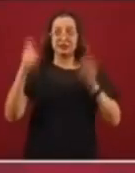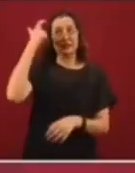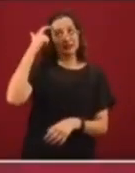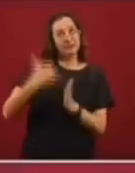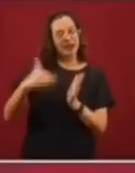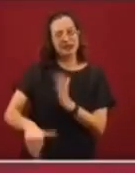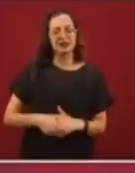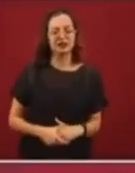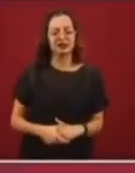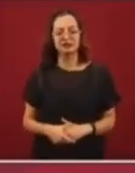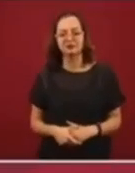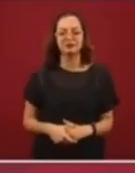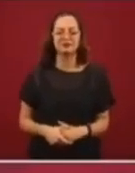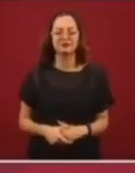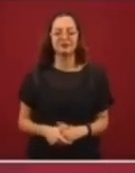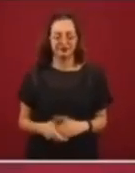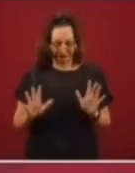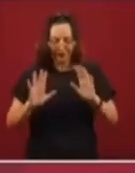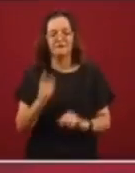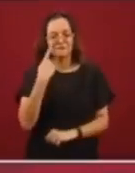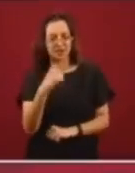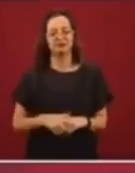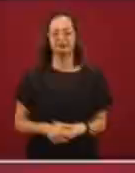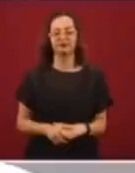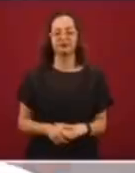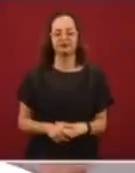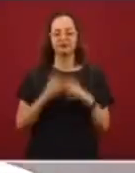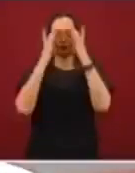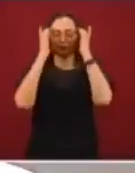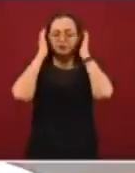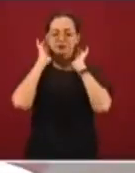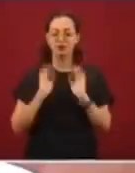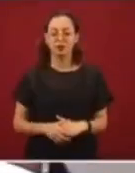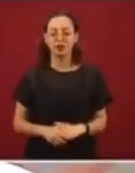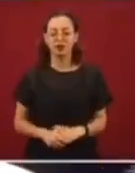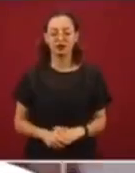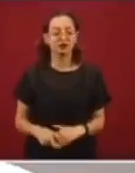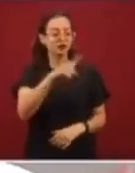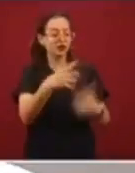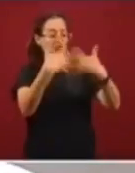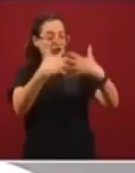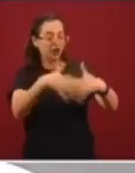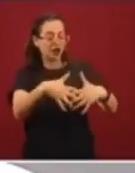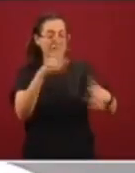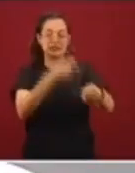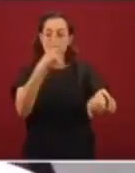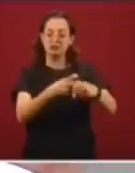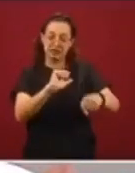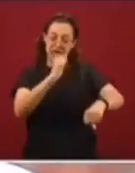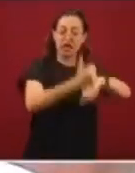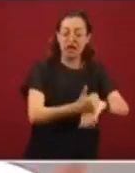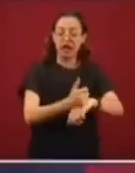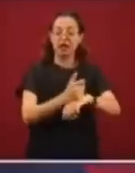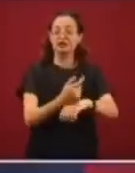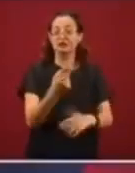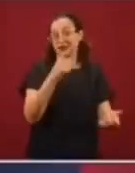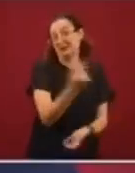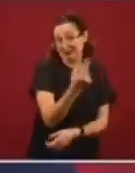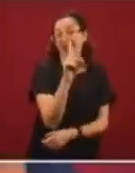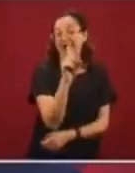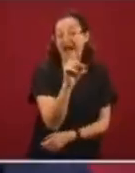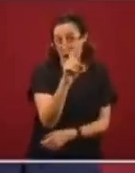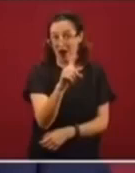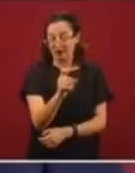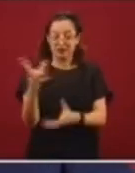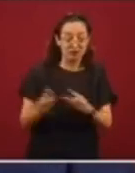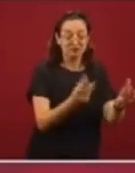sentidos. ¿Cómo dar un permiso para una planta cervecera que consume agua en